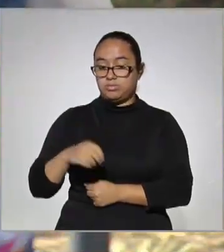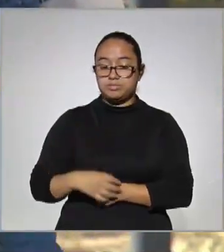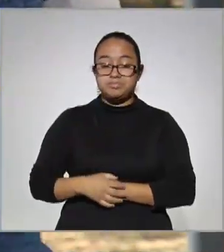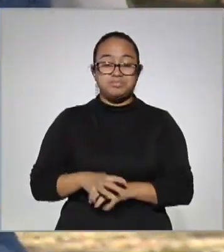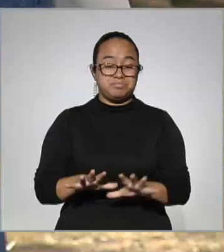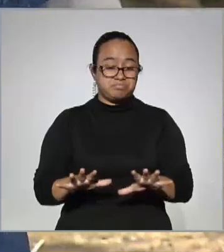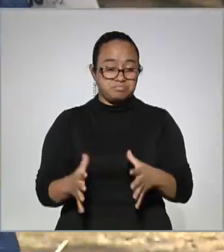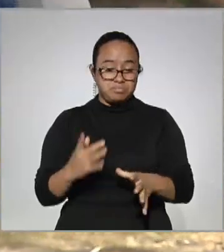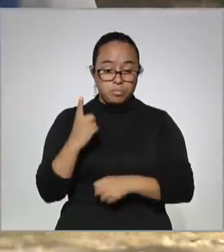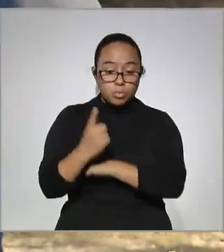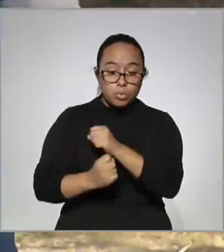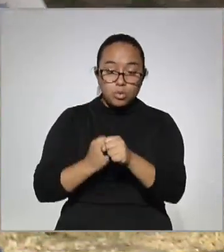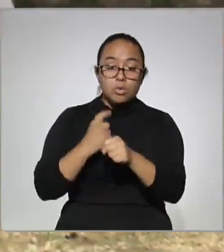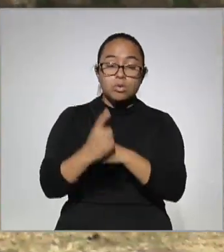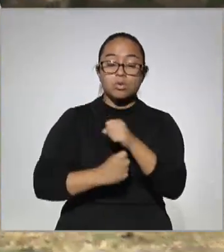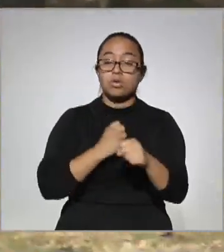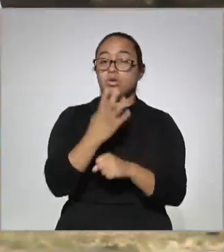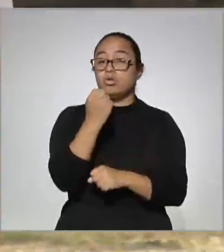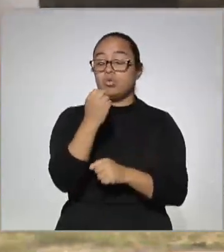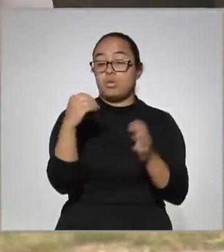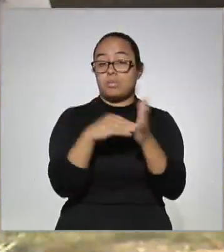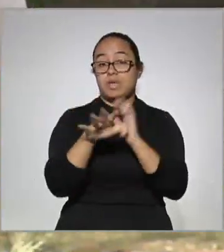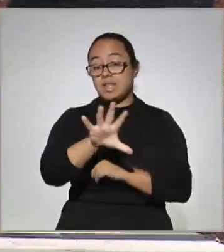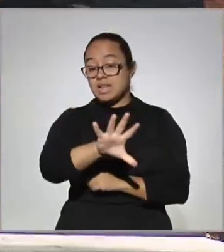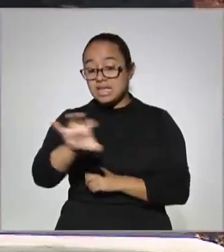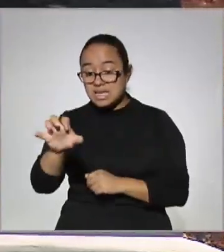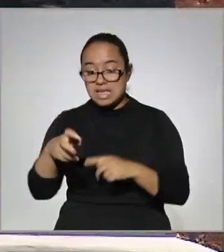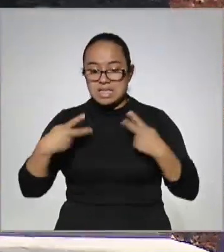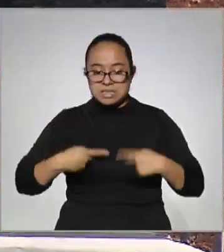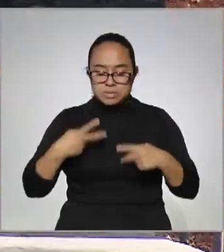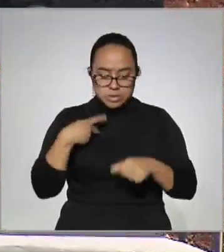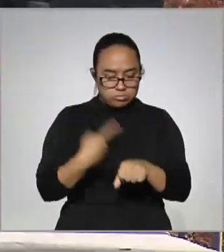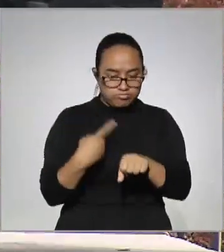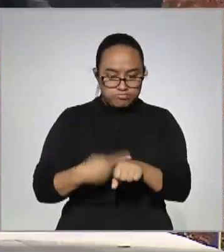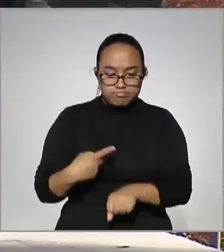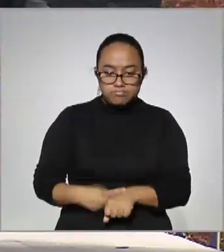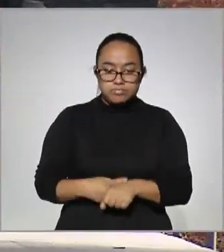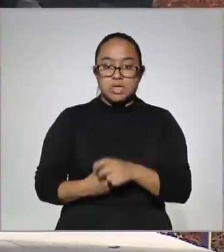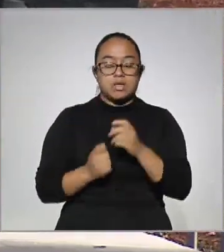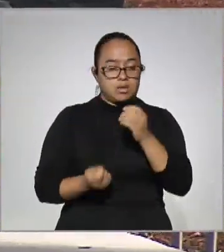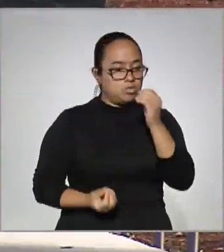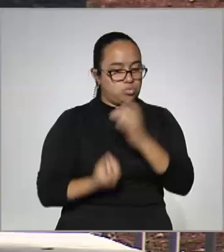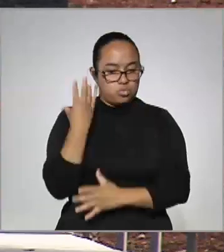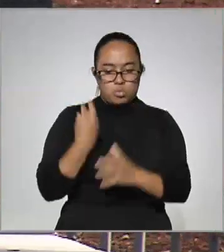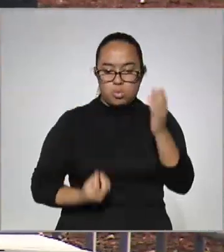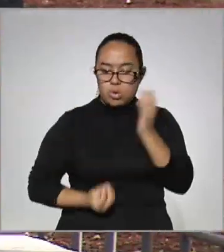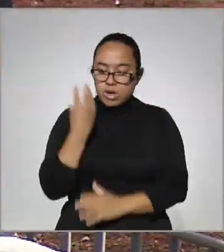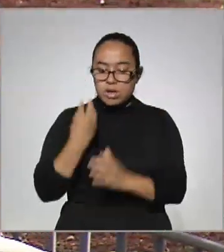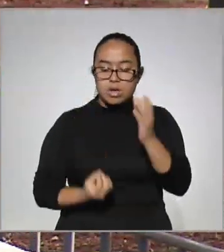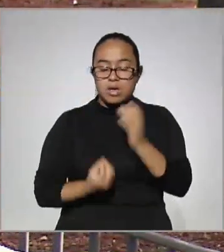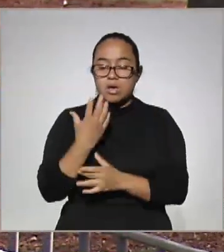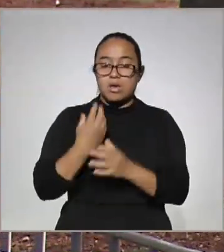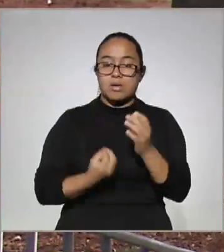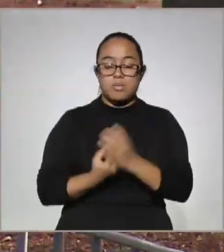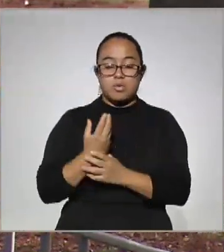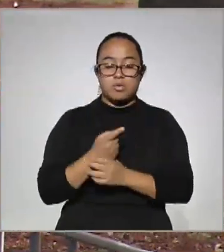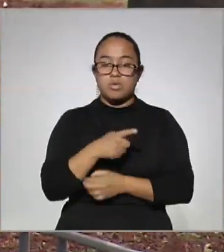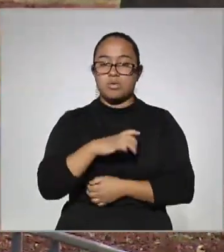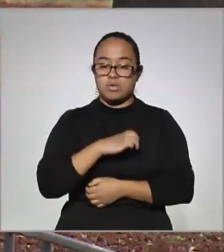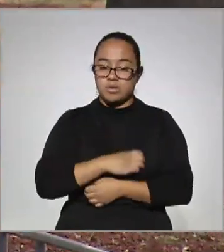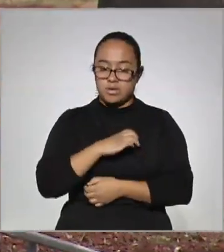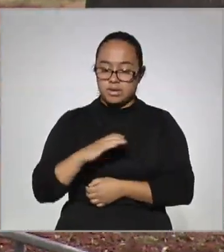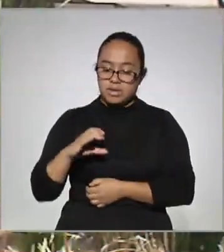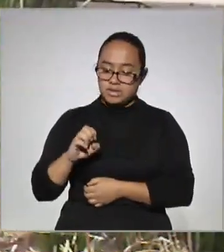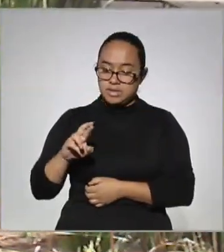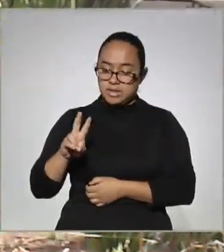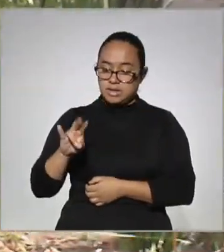Aproximadamente por año vemos 9,500 casos de casos nuevos o la incidencia de casos de cáncer